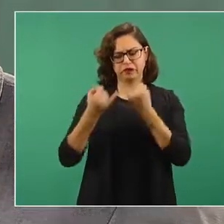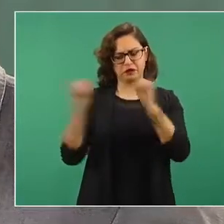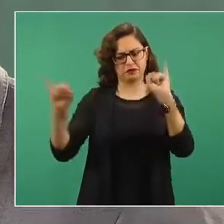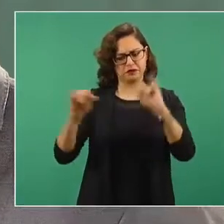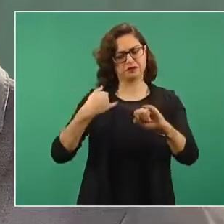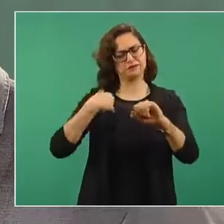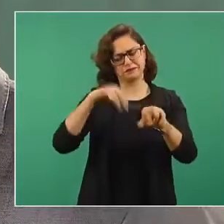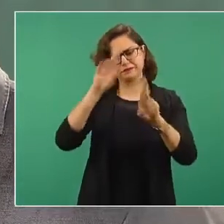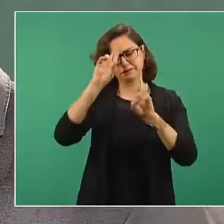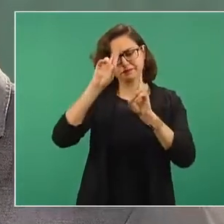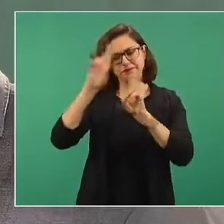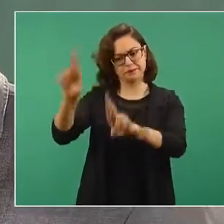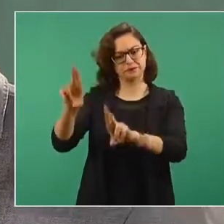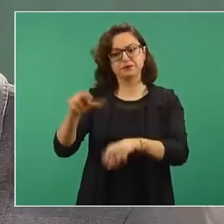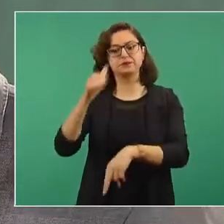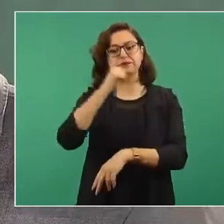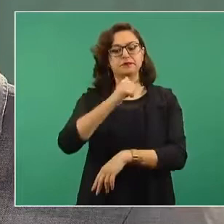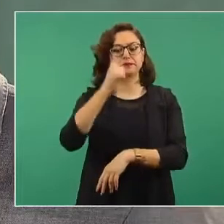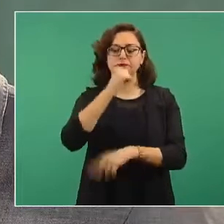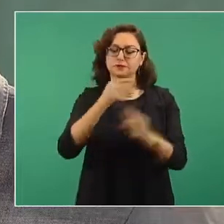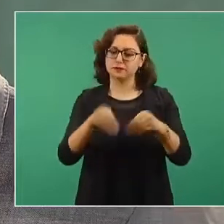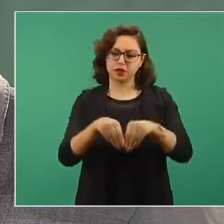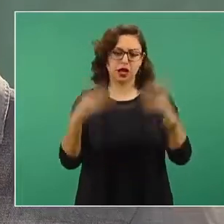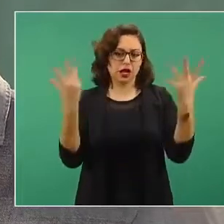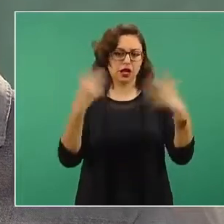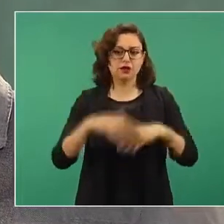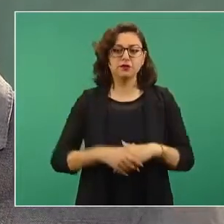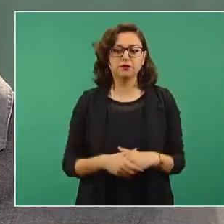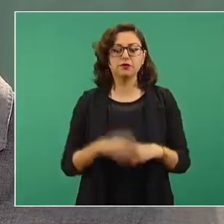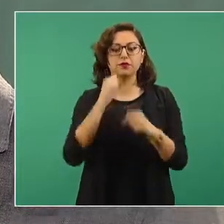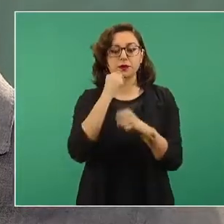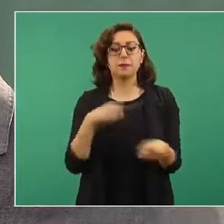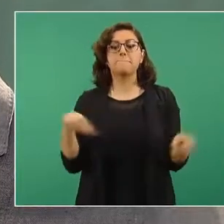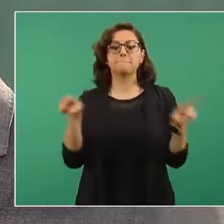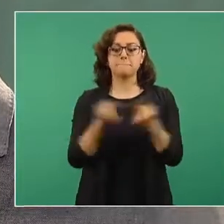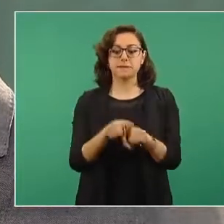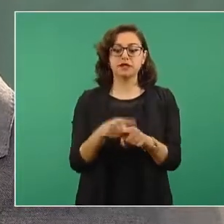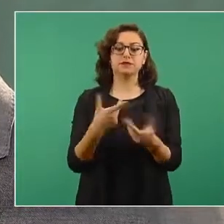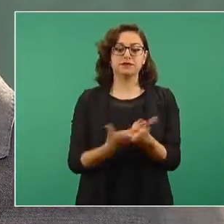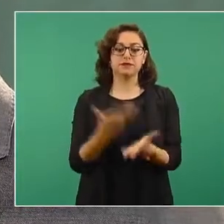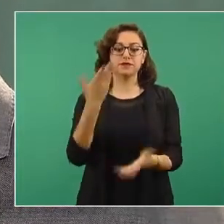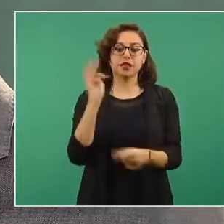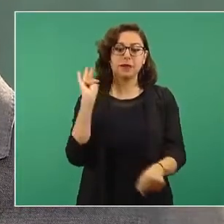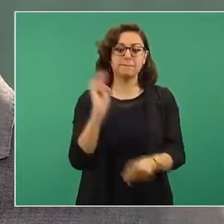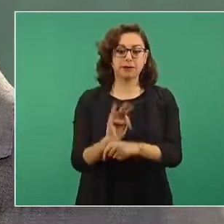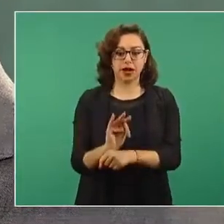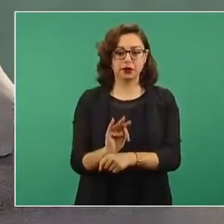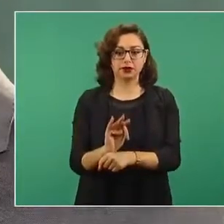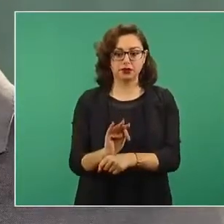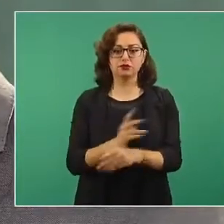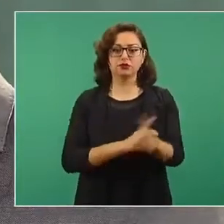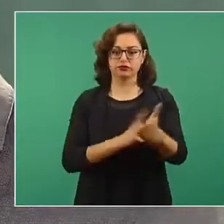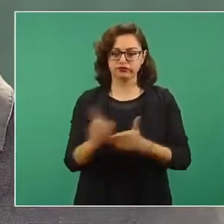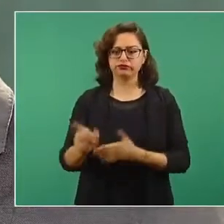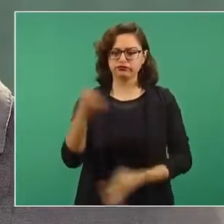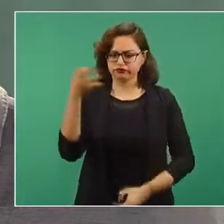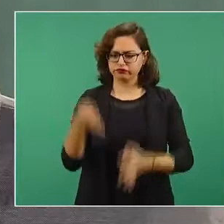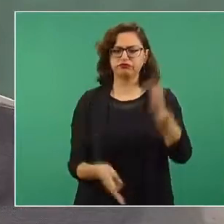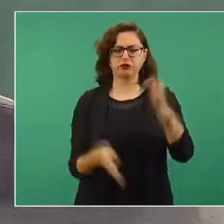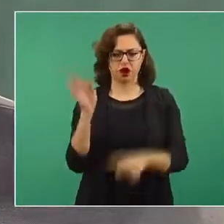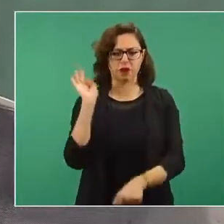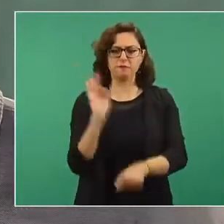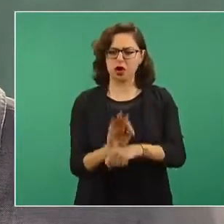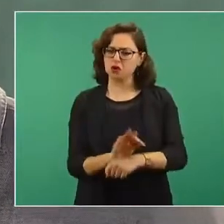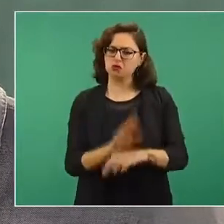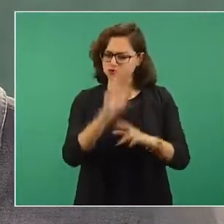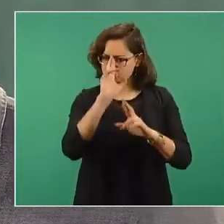y desde luego del respeto al derecho de amparo, al juicio de